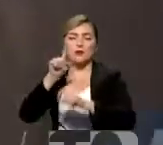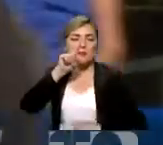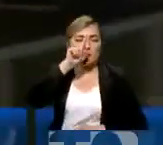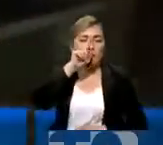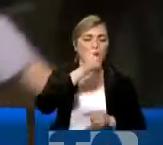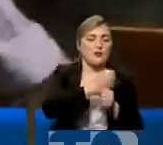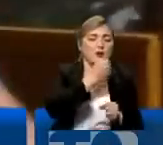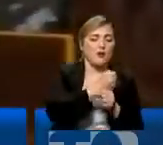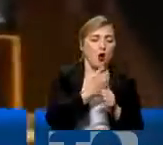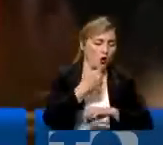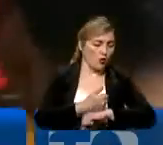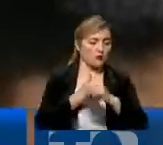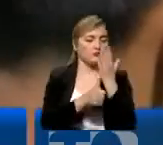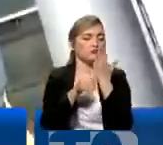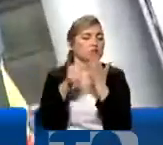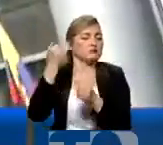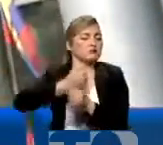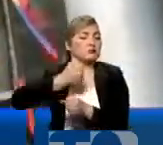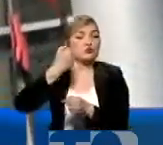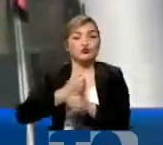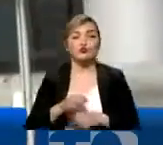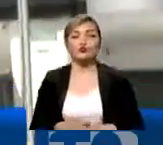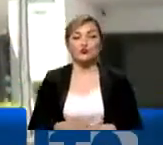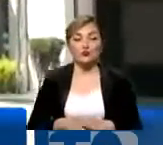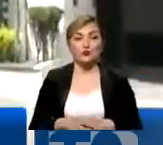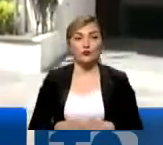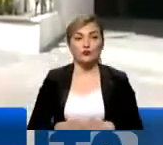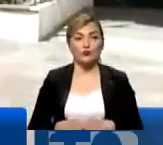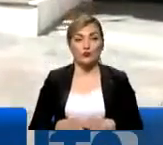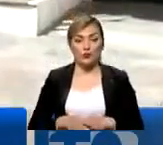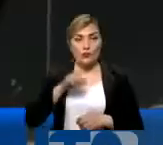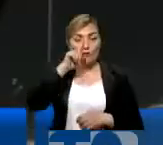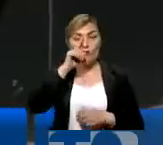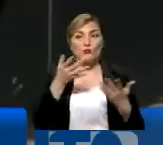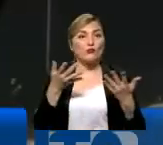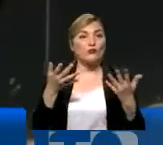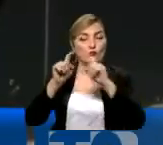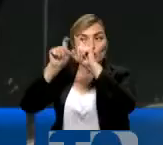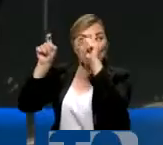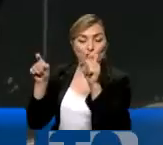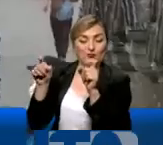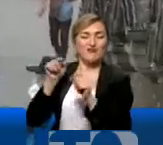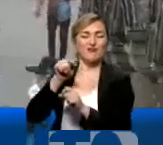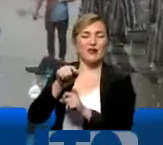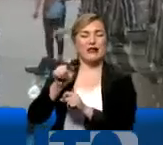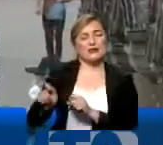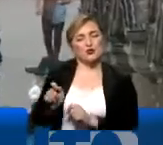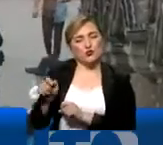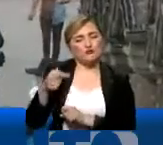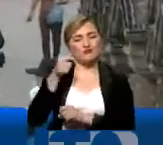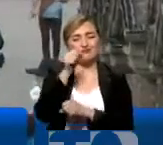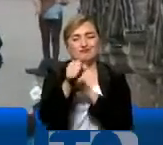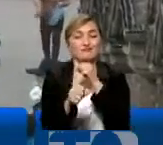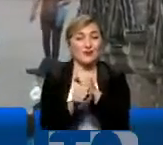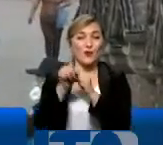trabajadores y autoridades del Ministerio de Trabajo. Según ha trascendido, los empleadores estiman que el salario para el próximo